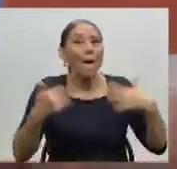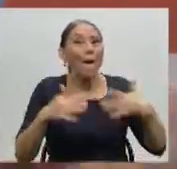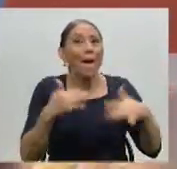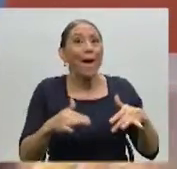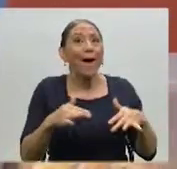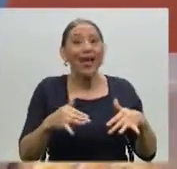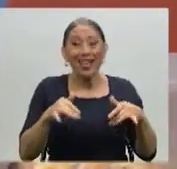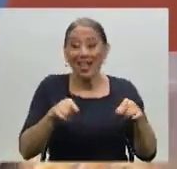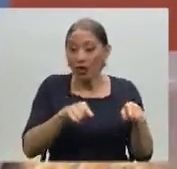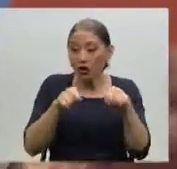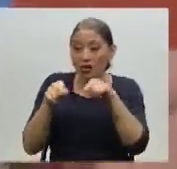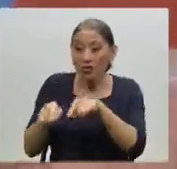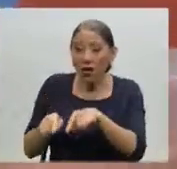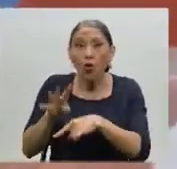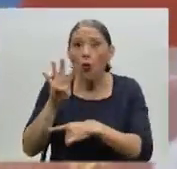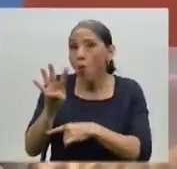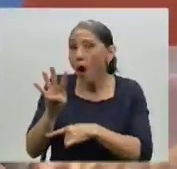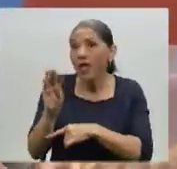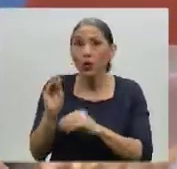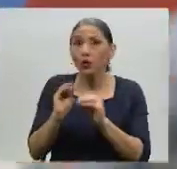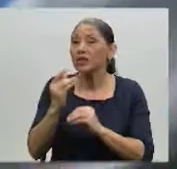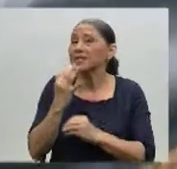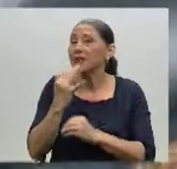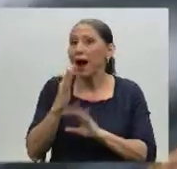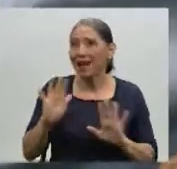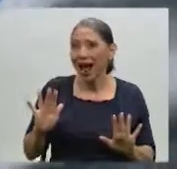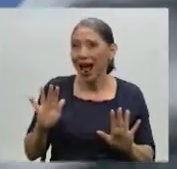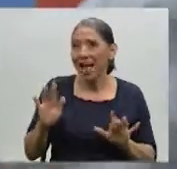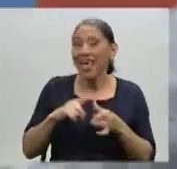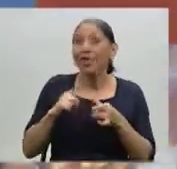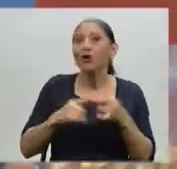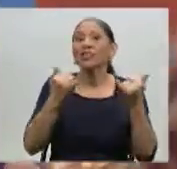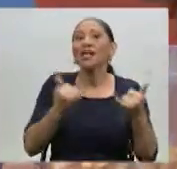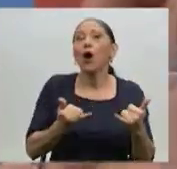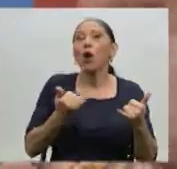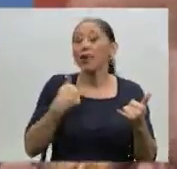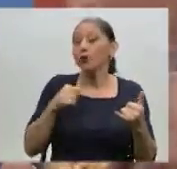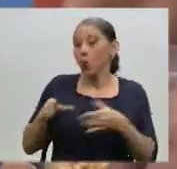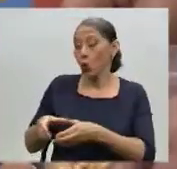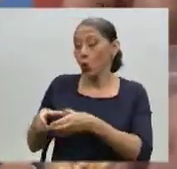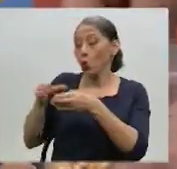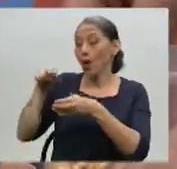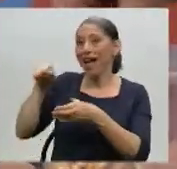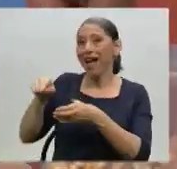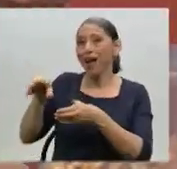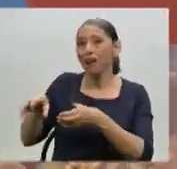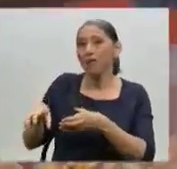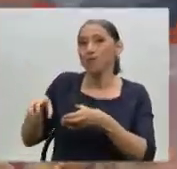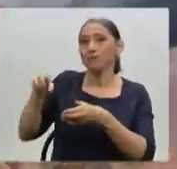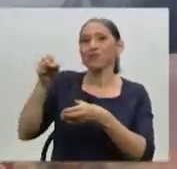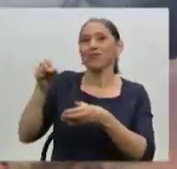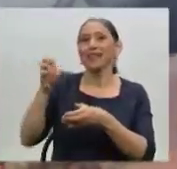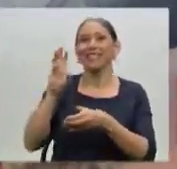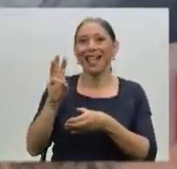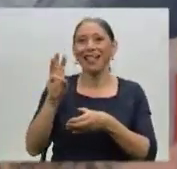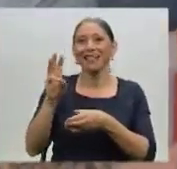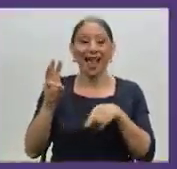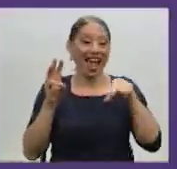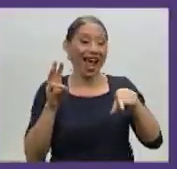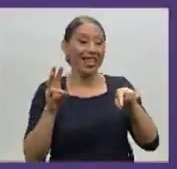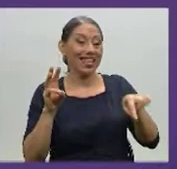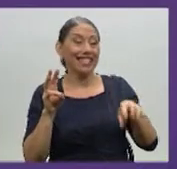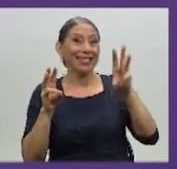quedaron 4 sin marcar. Muy bien. Entonces yo ahora tomo 6 de aquí del